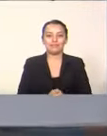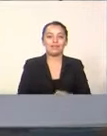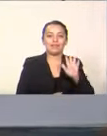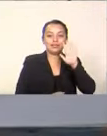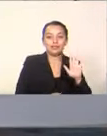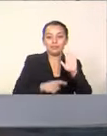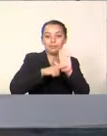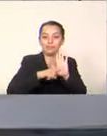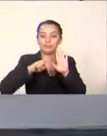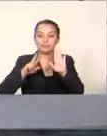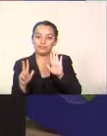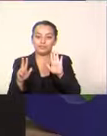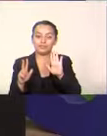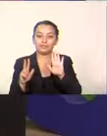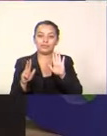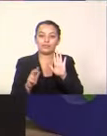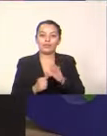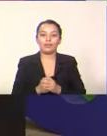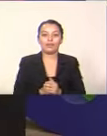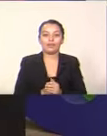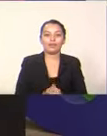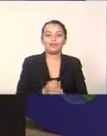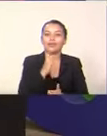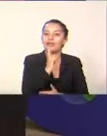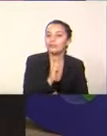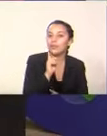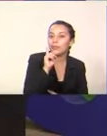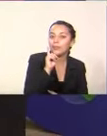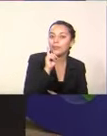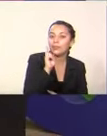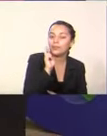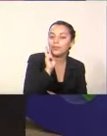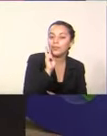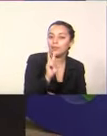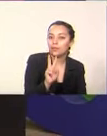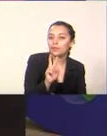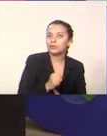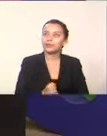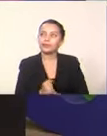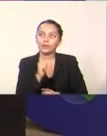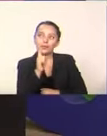Es 1. 1. 5 menos 3 es 2. ¿Por qué aquí me dio 1?